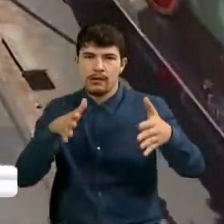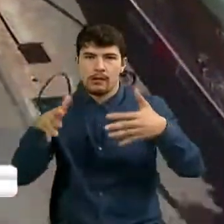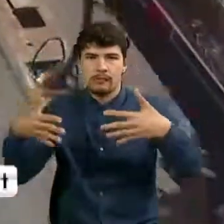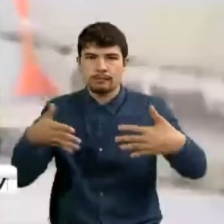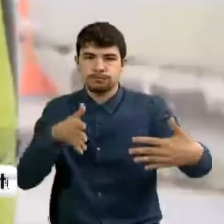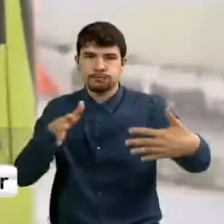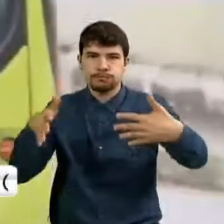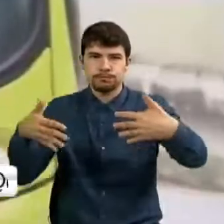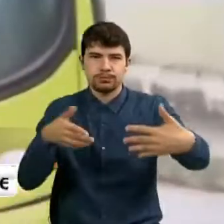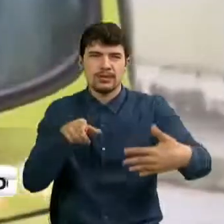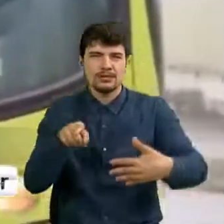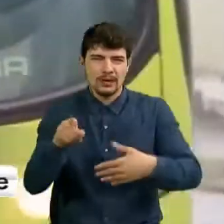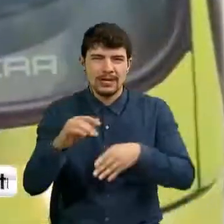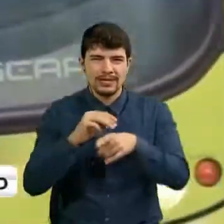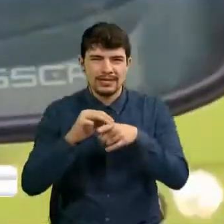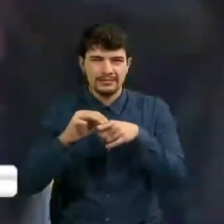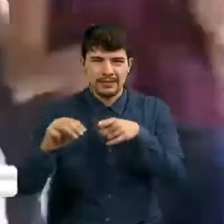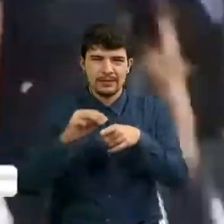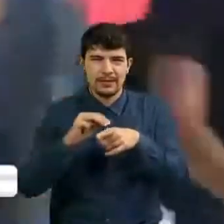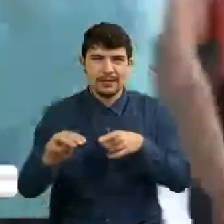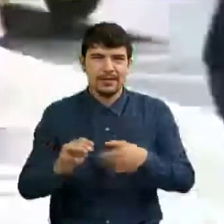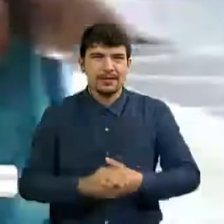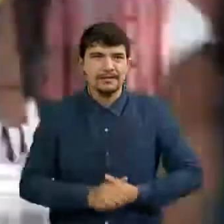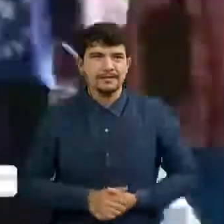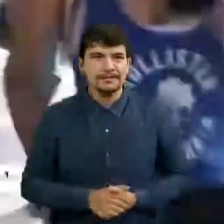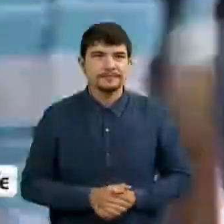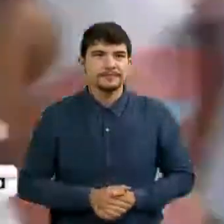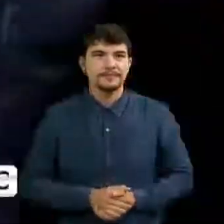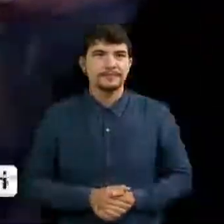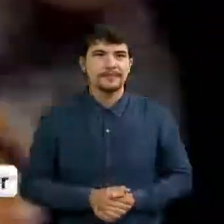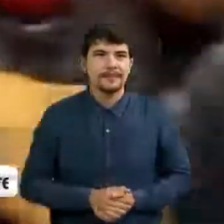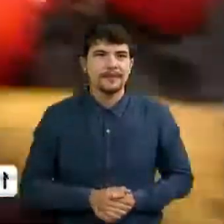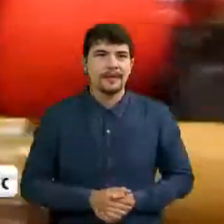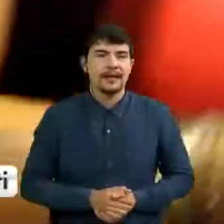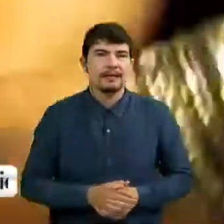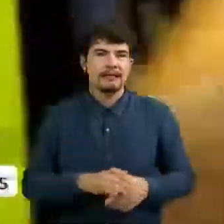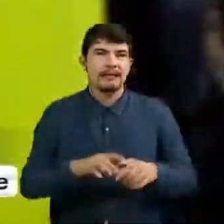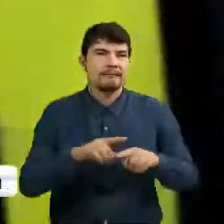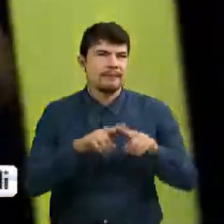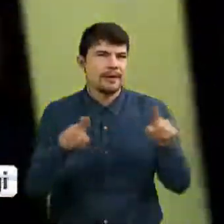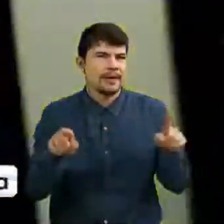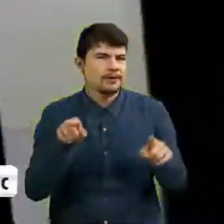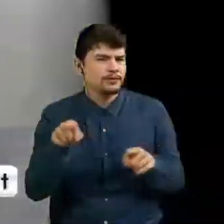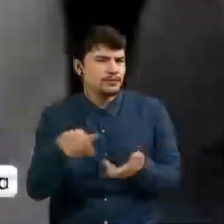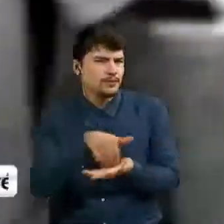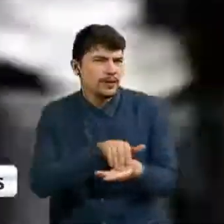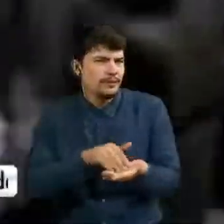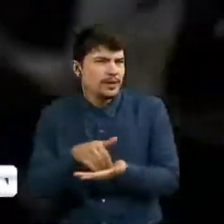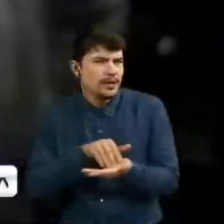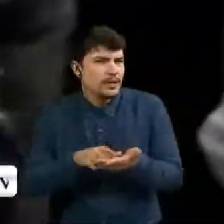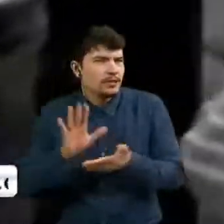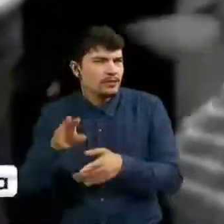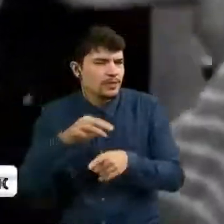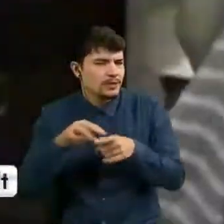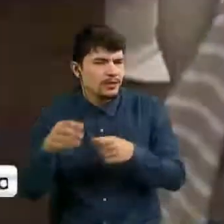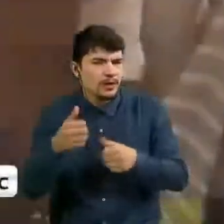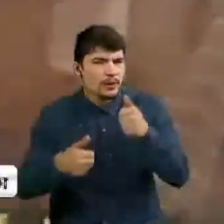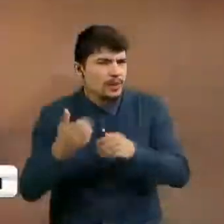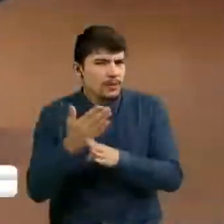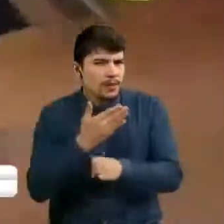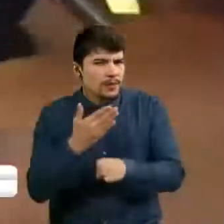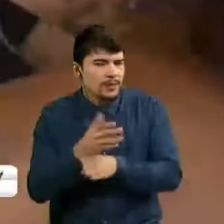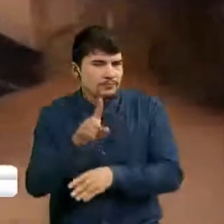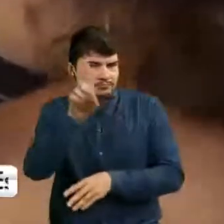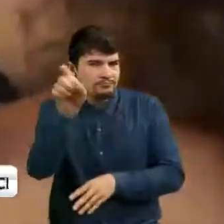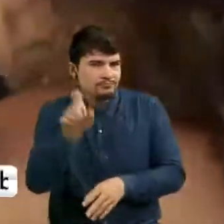y alimentadores del servicio de transporte. Pero, ¿qué ha fallado en Metrolínea?